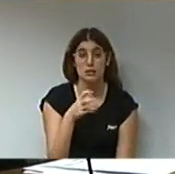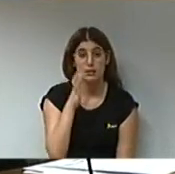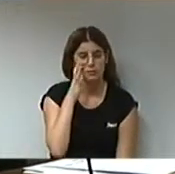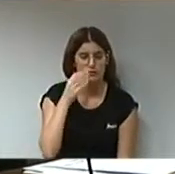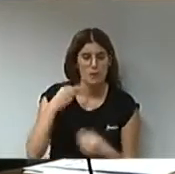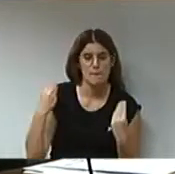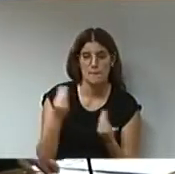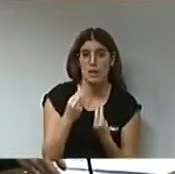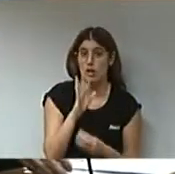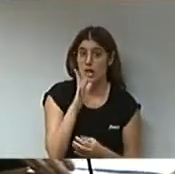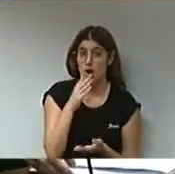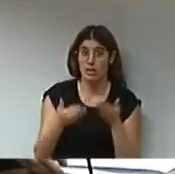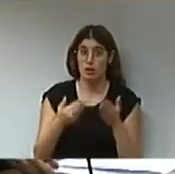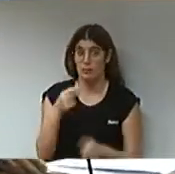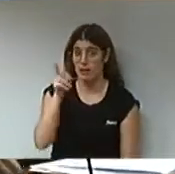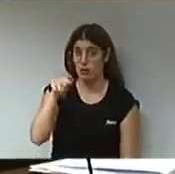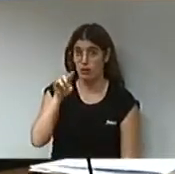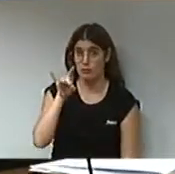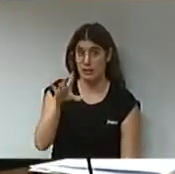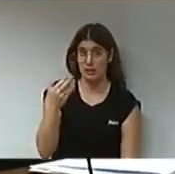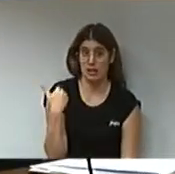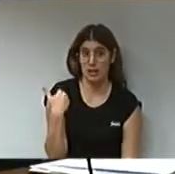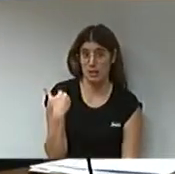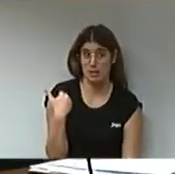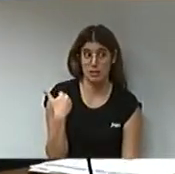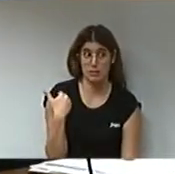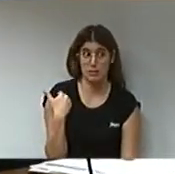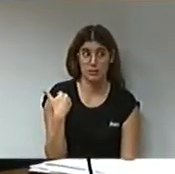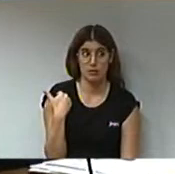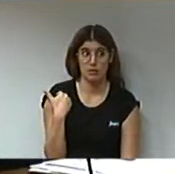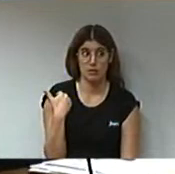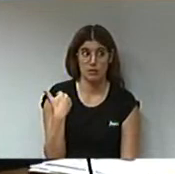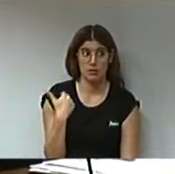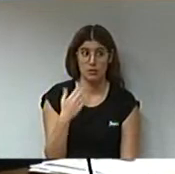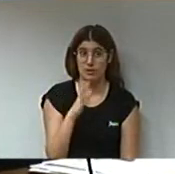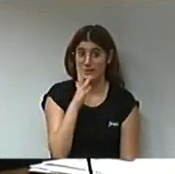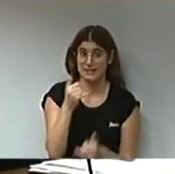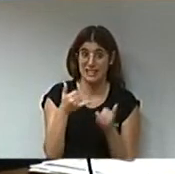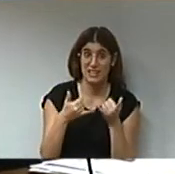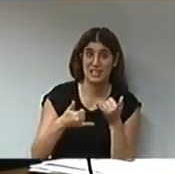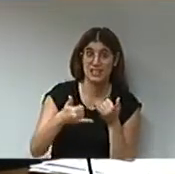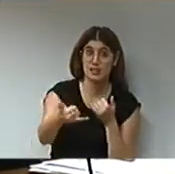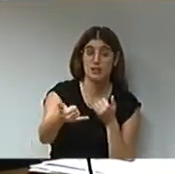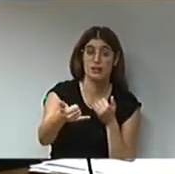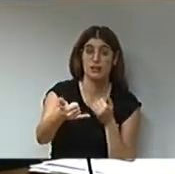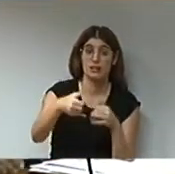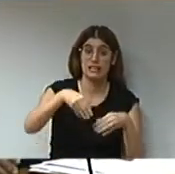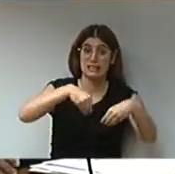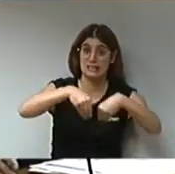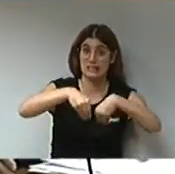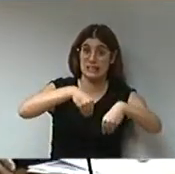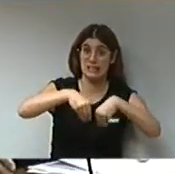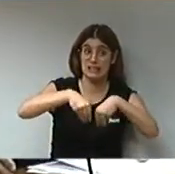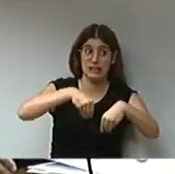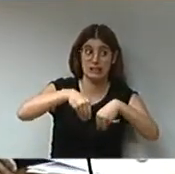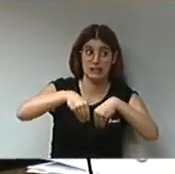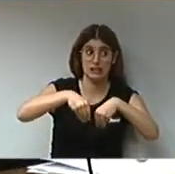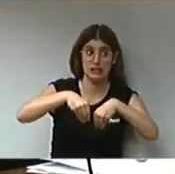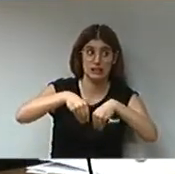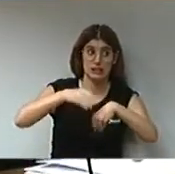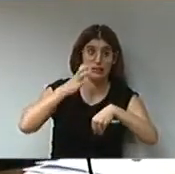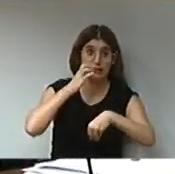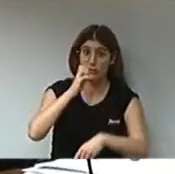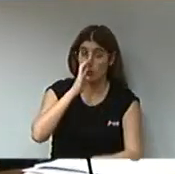mejor ahora que en el año 15 y con esta línea, con esta estrategia, dentro